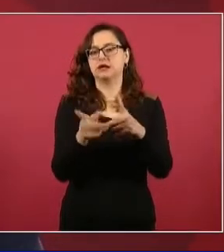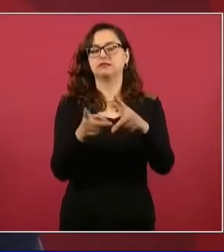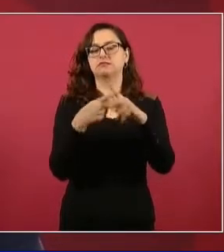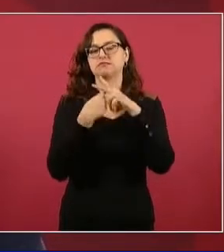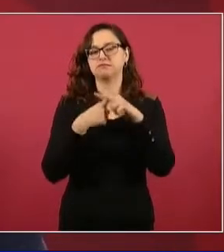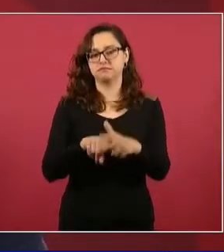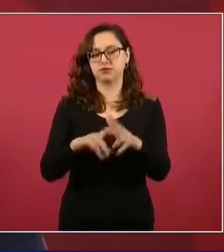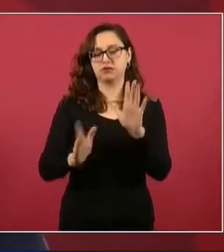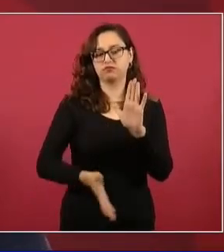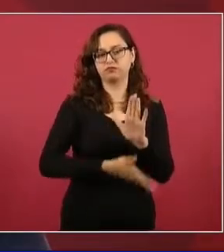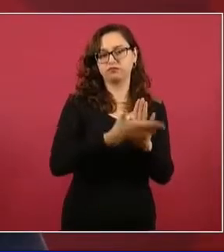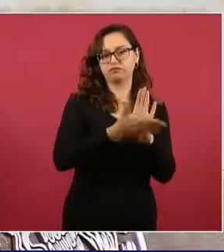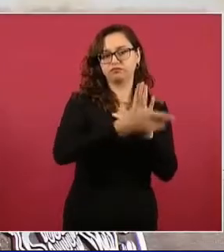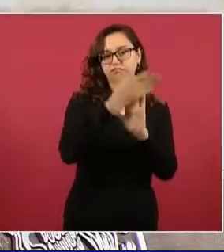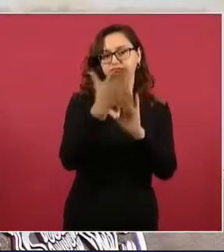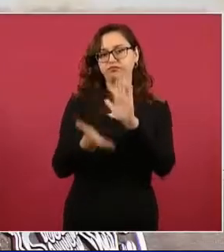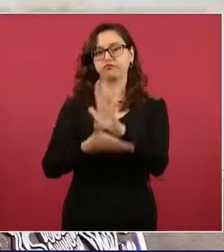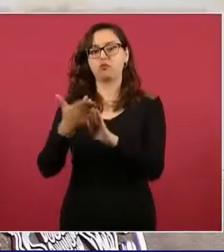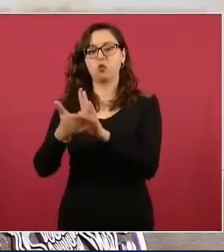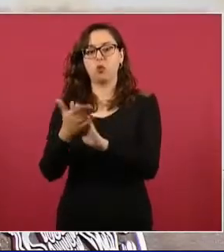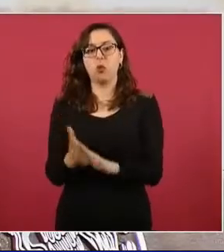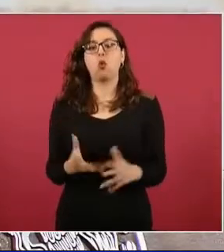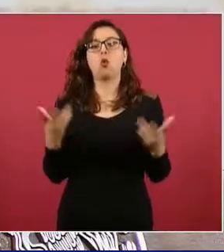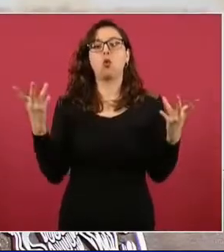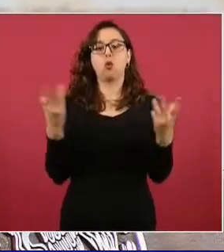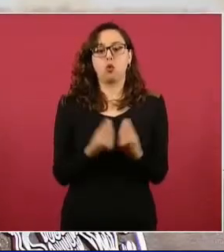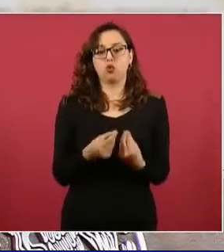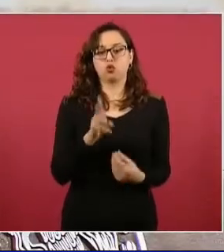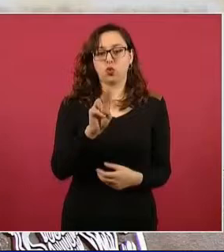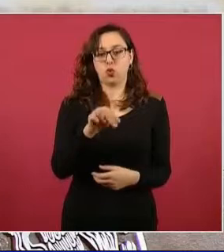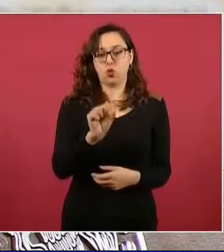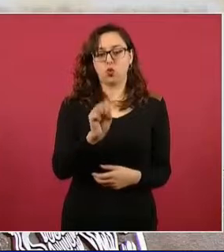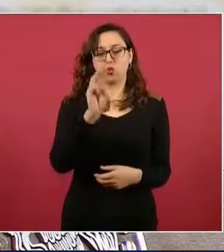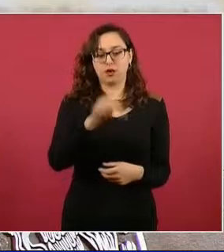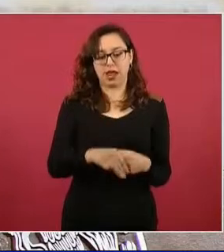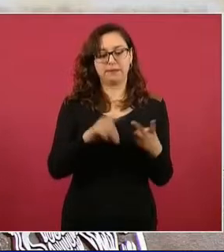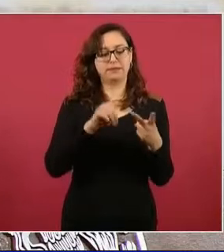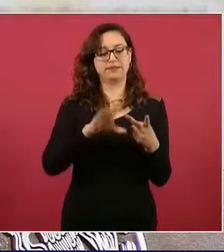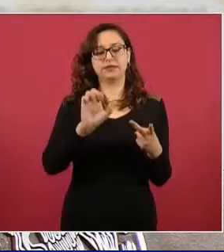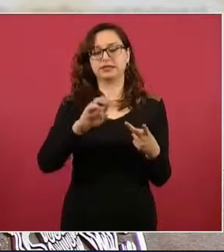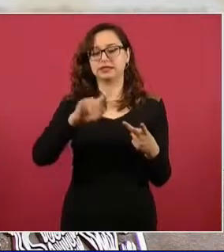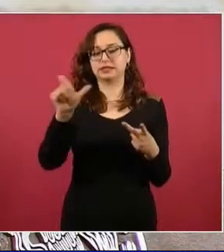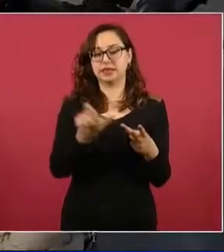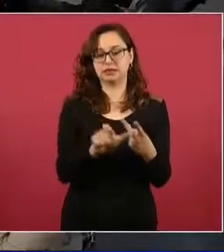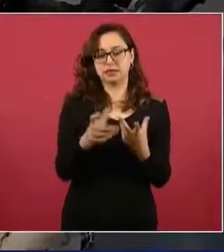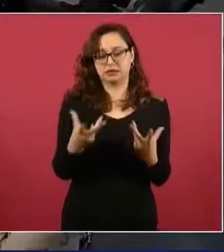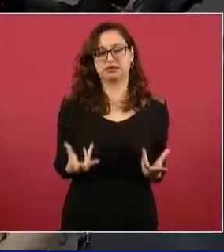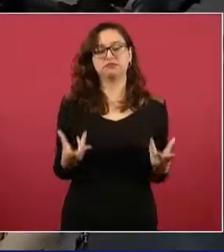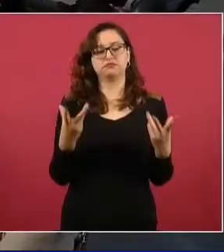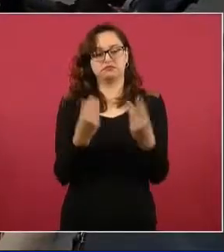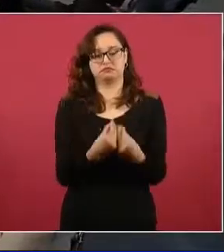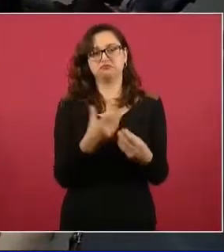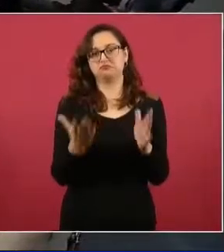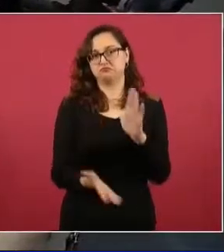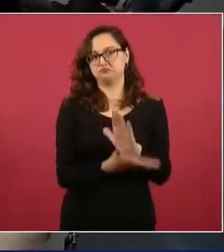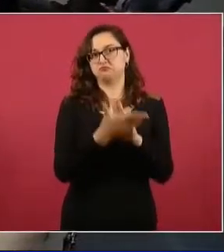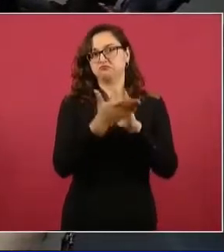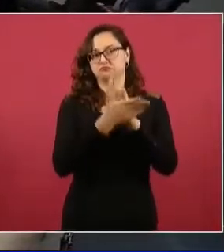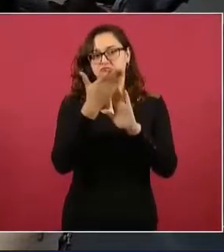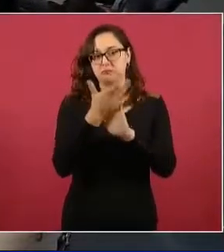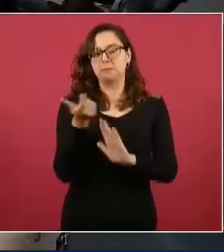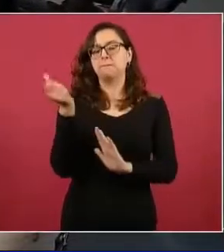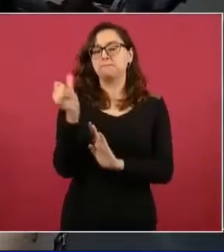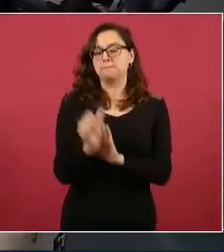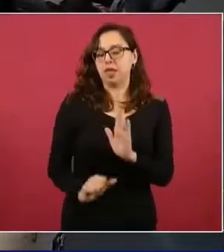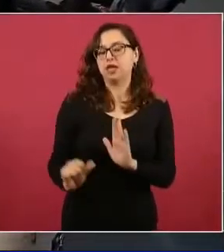estamos trabajándolo tanto con la UNAM como con CEMEX, y estamos haciendo visitas cada mes para